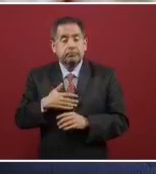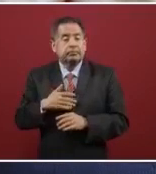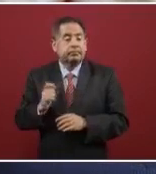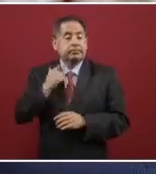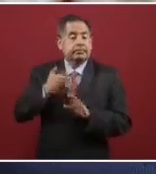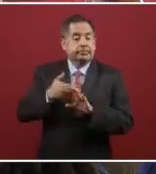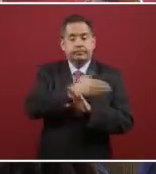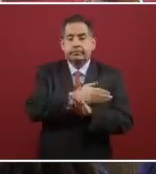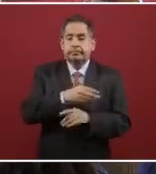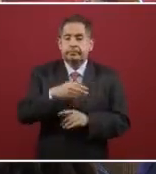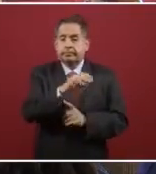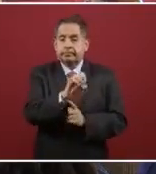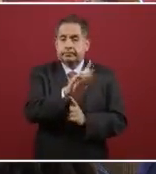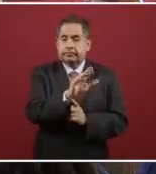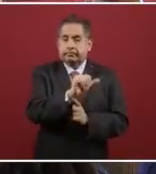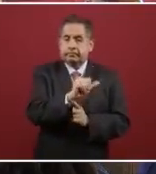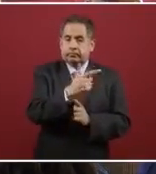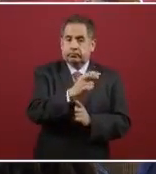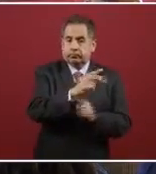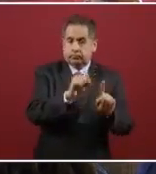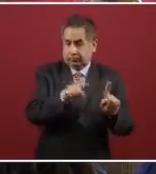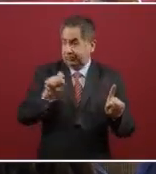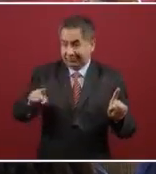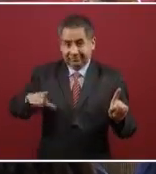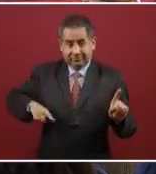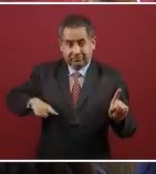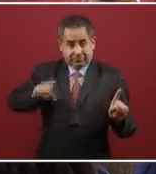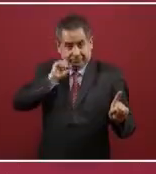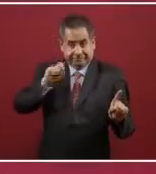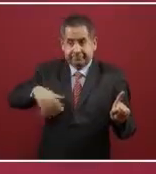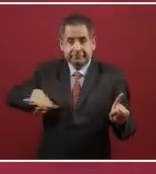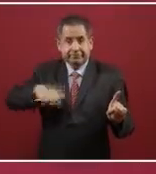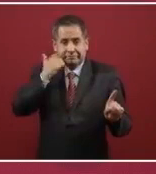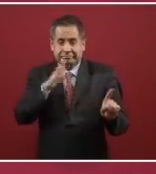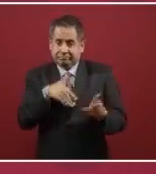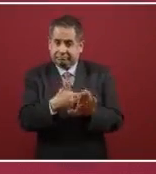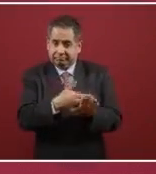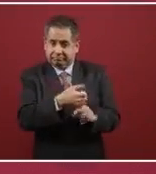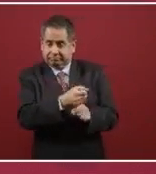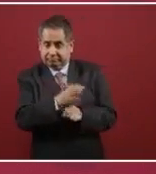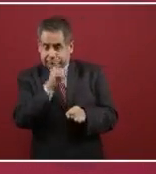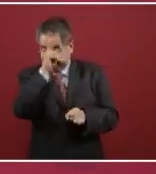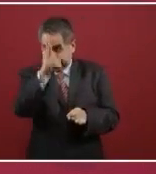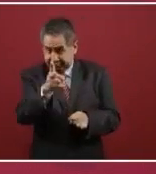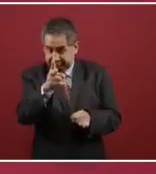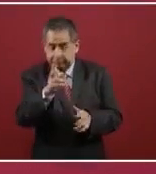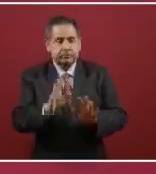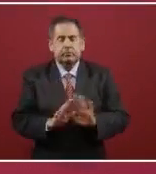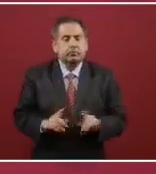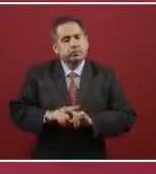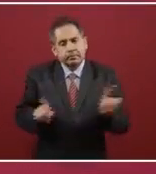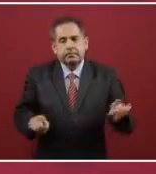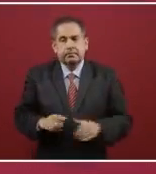Elba Ester Gordillo? Yo creo que son cosas distintas.